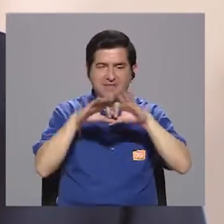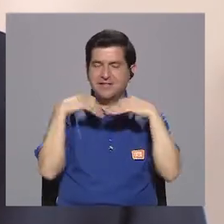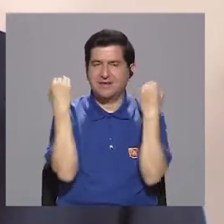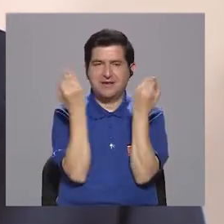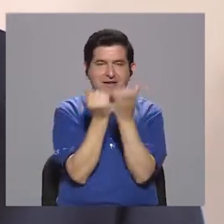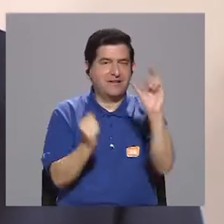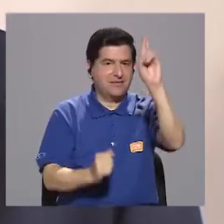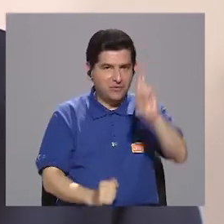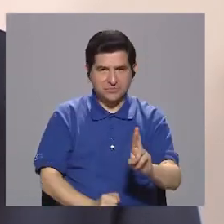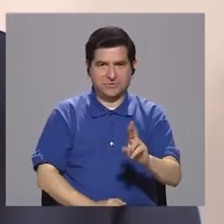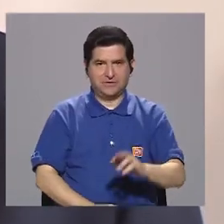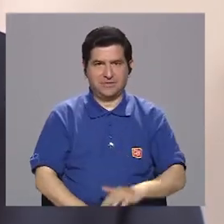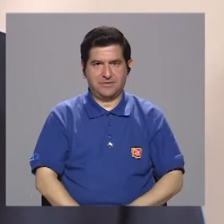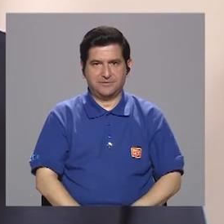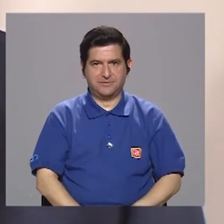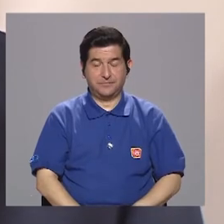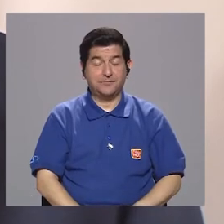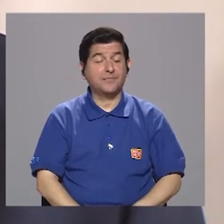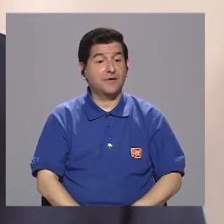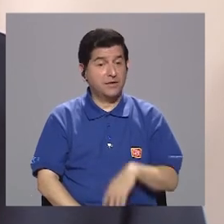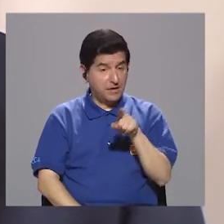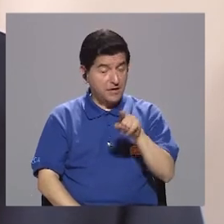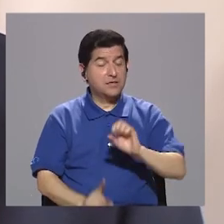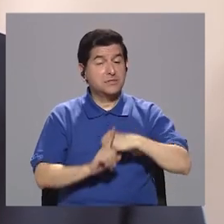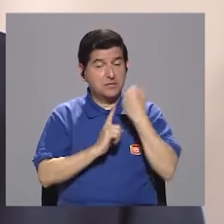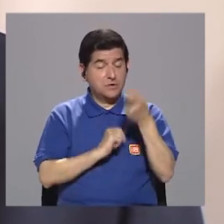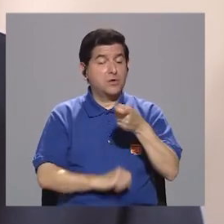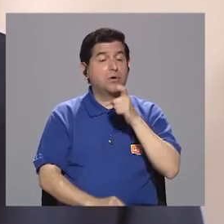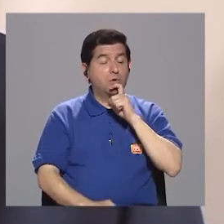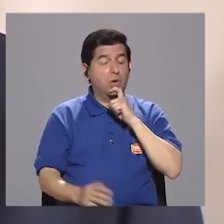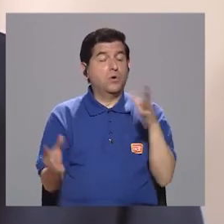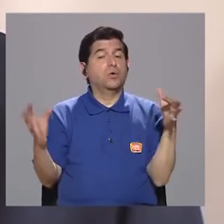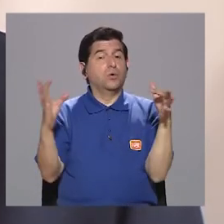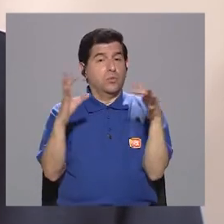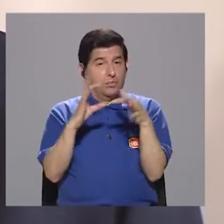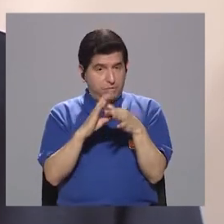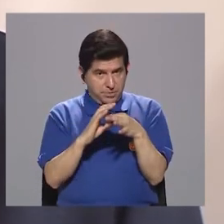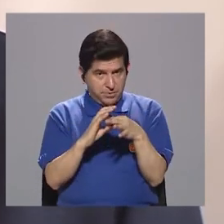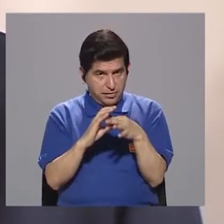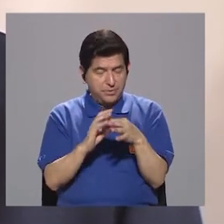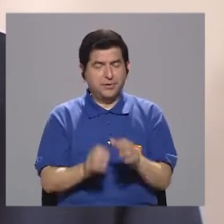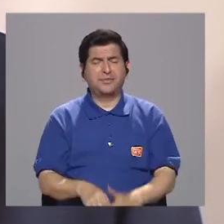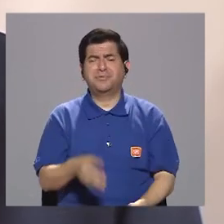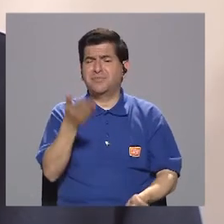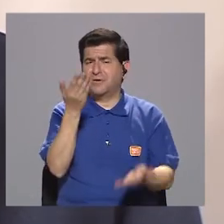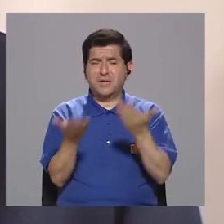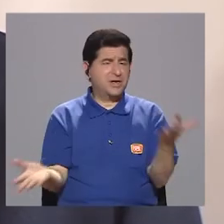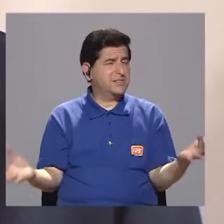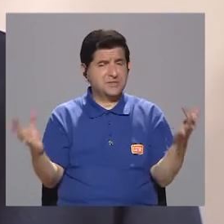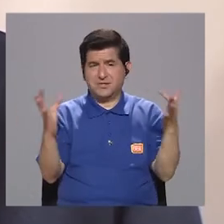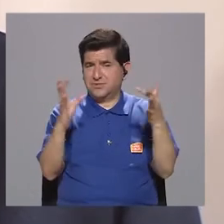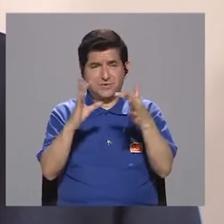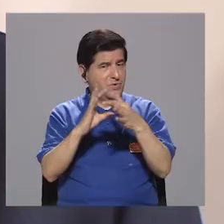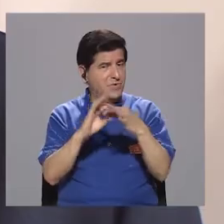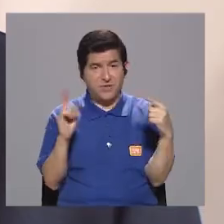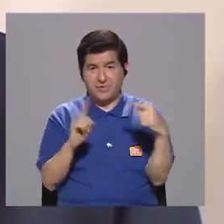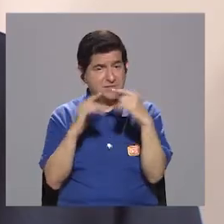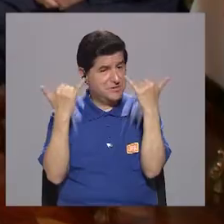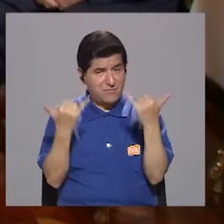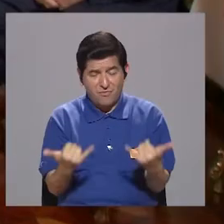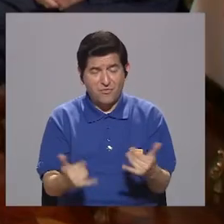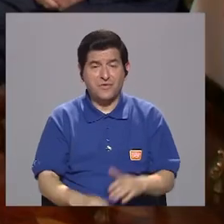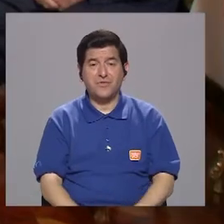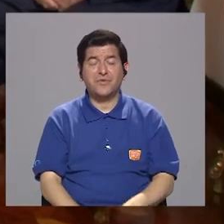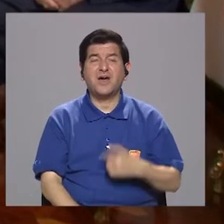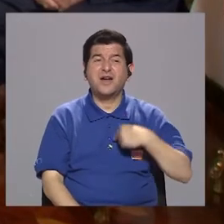costarricense, que por cierto costó mucho volver a unir, ¿verdad? Y que tal vez todavía no se ha unido tanto. Y que todavía no se ha unido tanto.